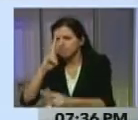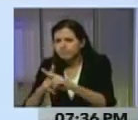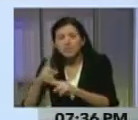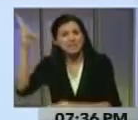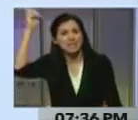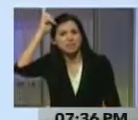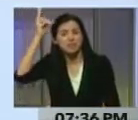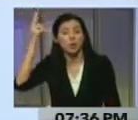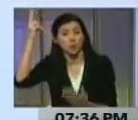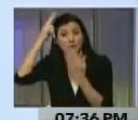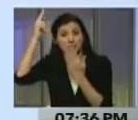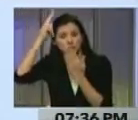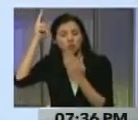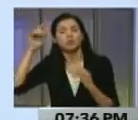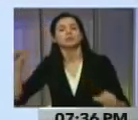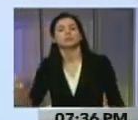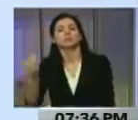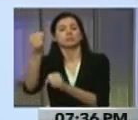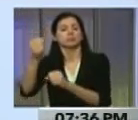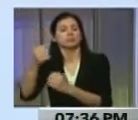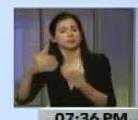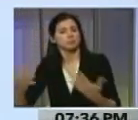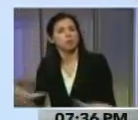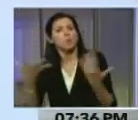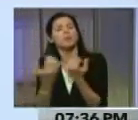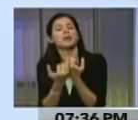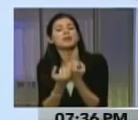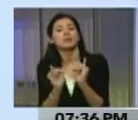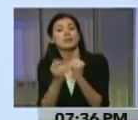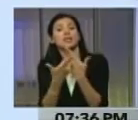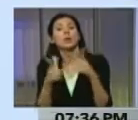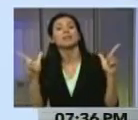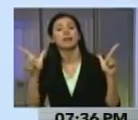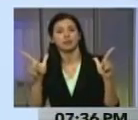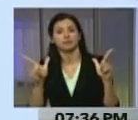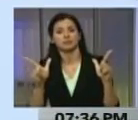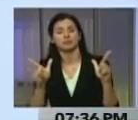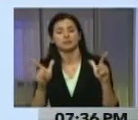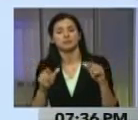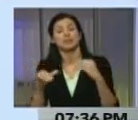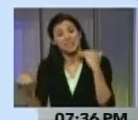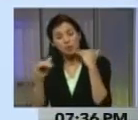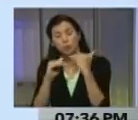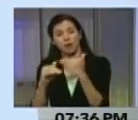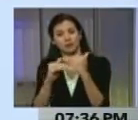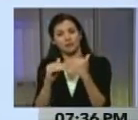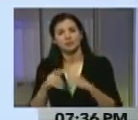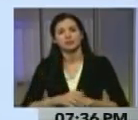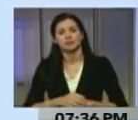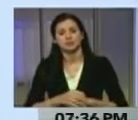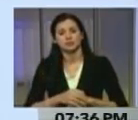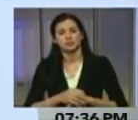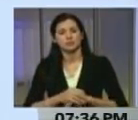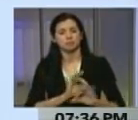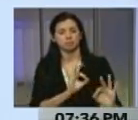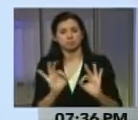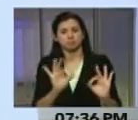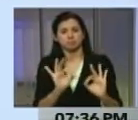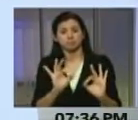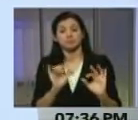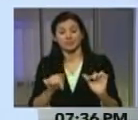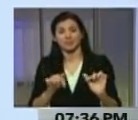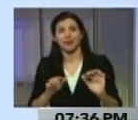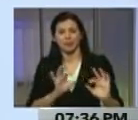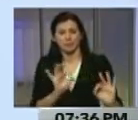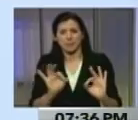y levantando la bandera de la igualdad, echó las bases de la venezolanidad, de